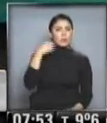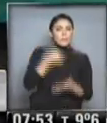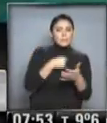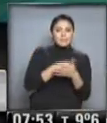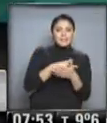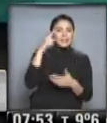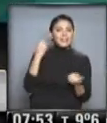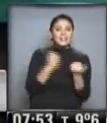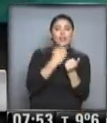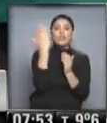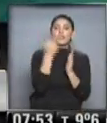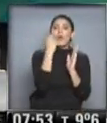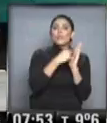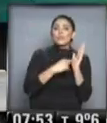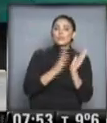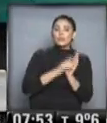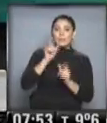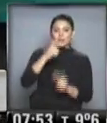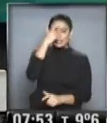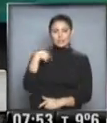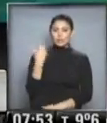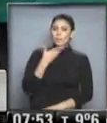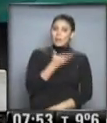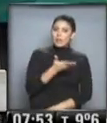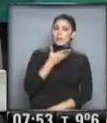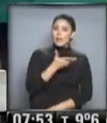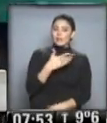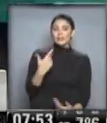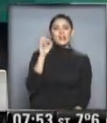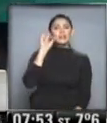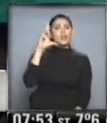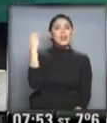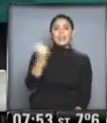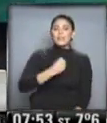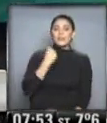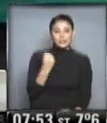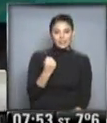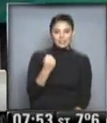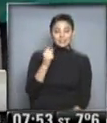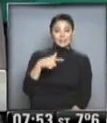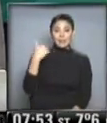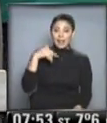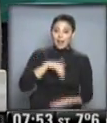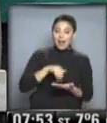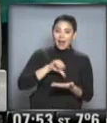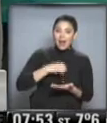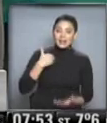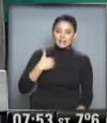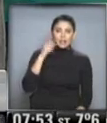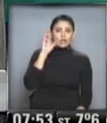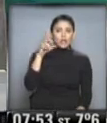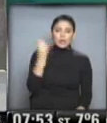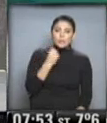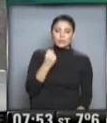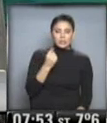el tratado incluya todos los puntos que las personas ciegas estábamos reclamando, así que ha sido un rol muy importante. Y el rol de Argentina también ha sido importante en cuanto